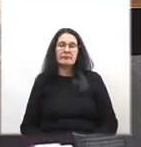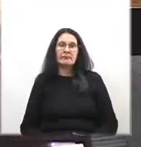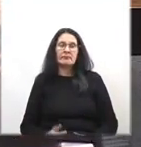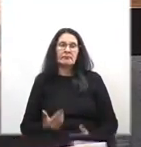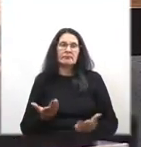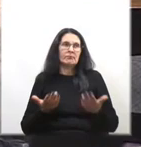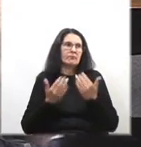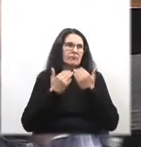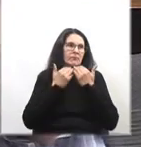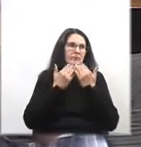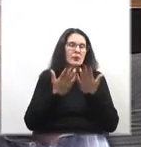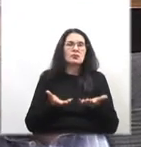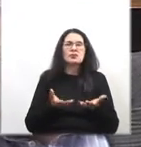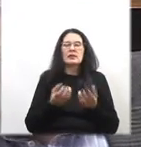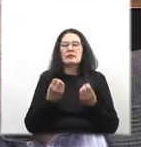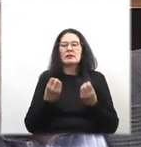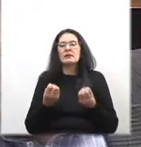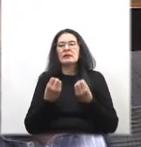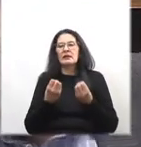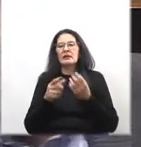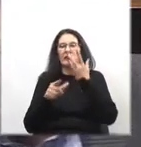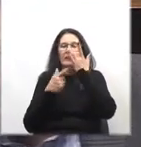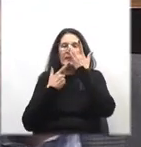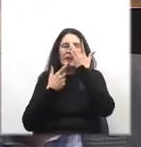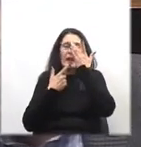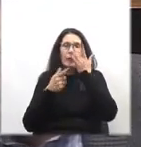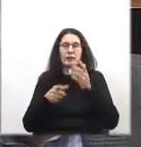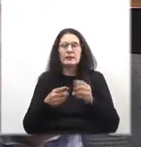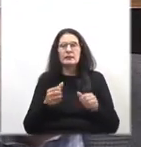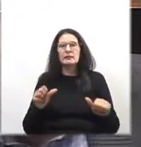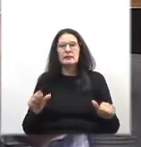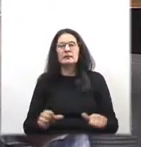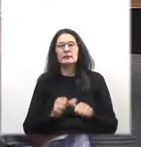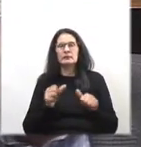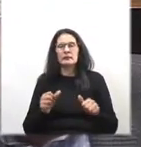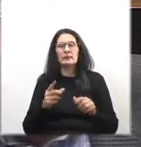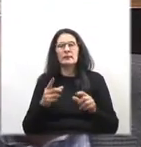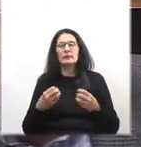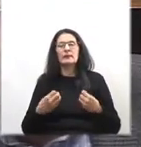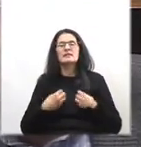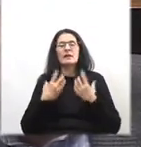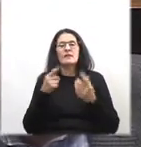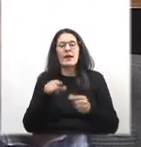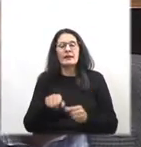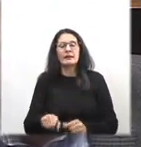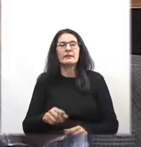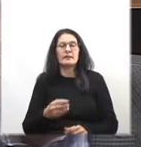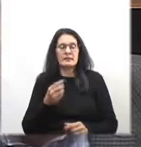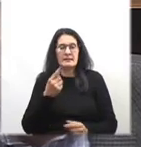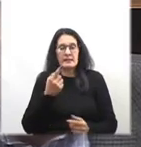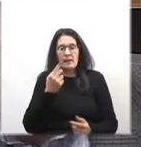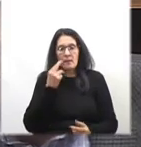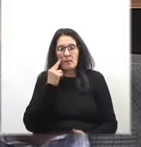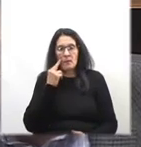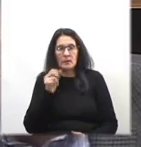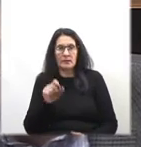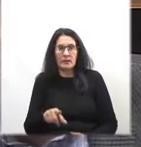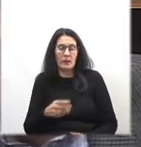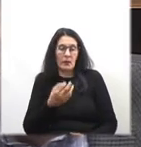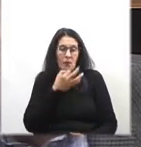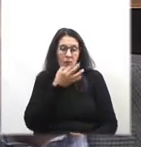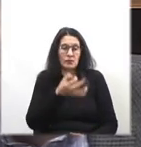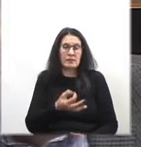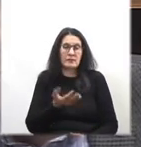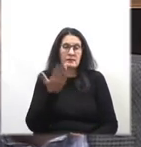Y no sé qué outsider de la política va a venir a salvarnos de esa inconsistencia, de esa incoherencia, tanto que se ha